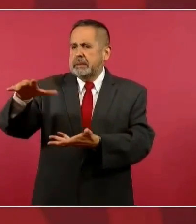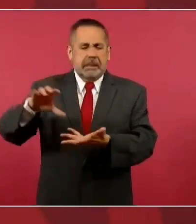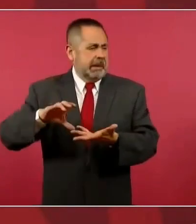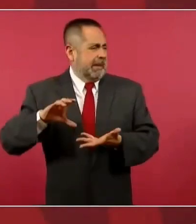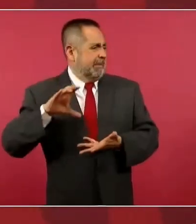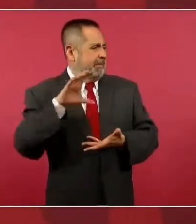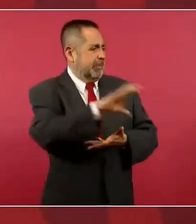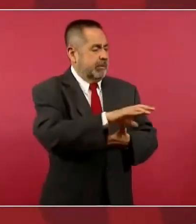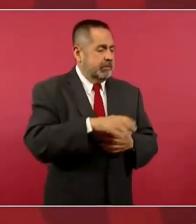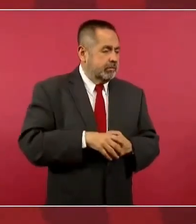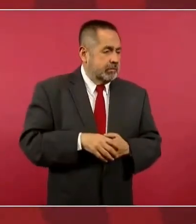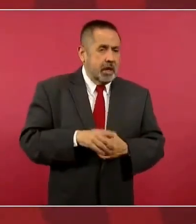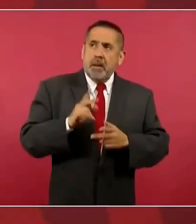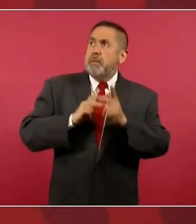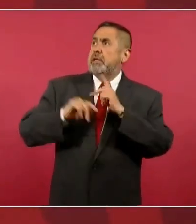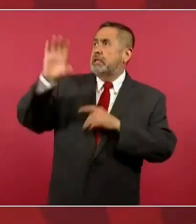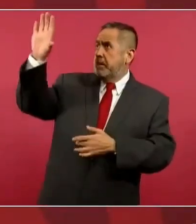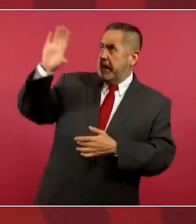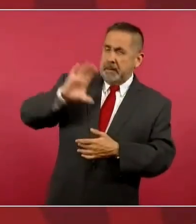con deuda.